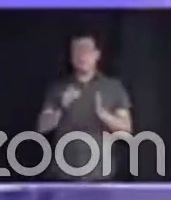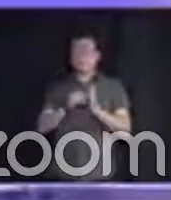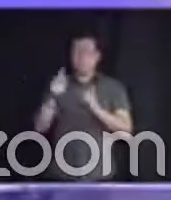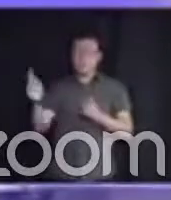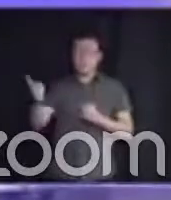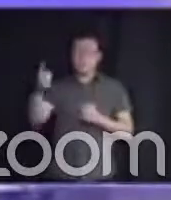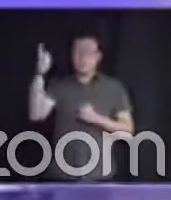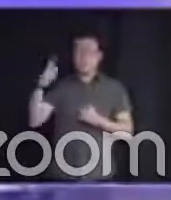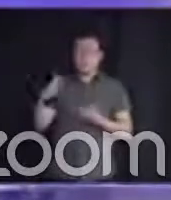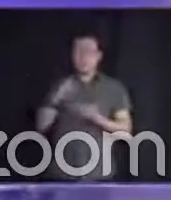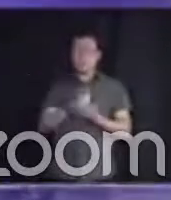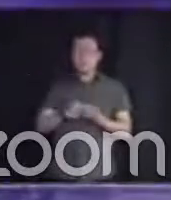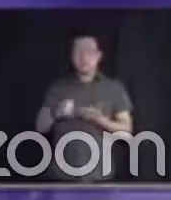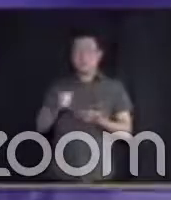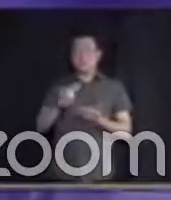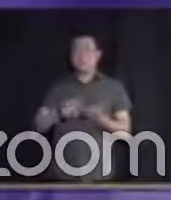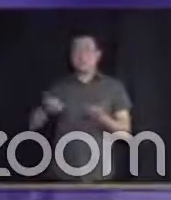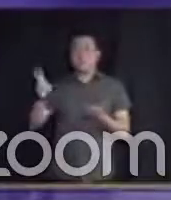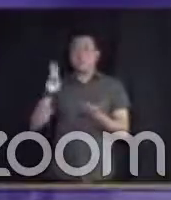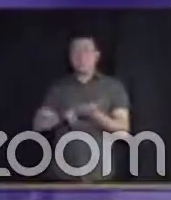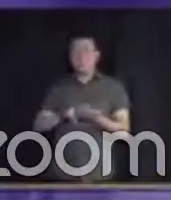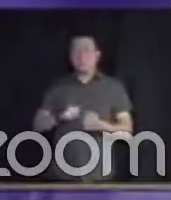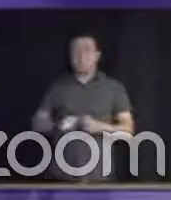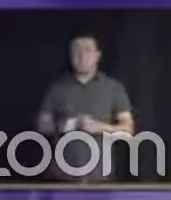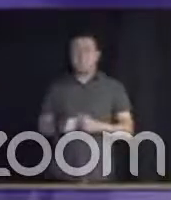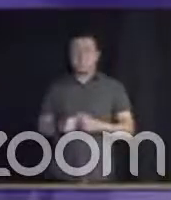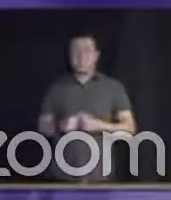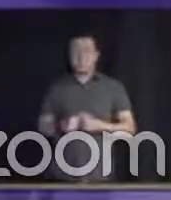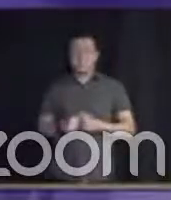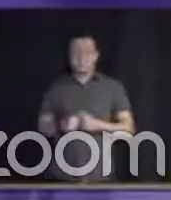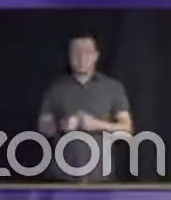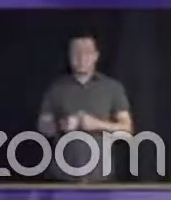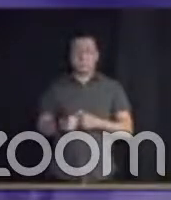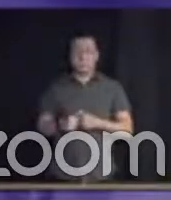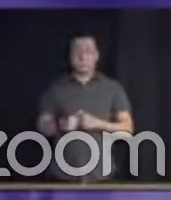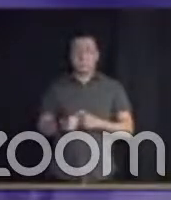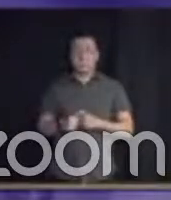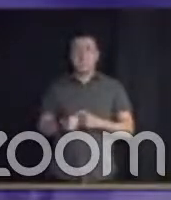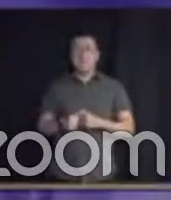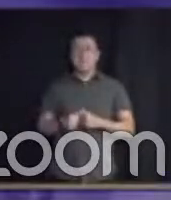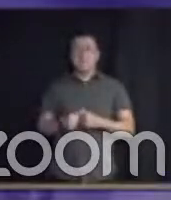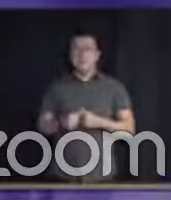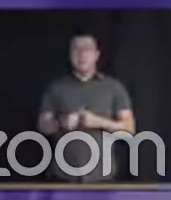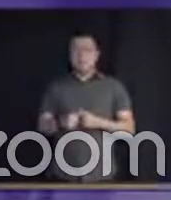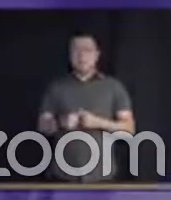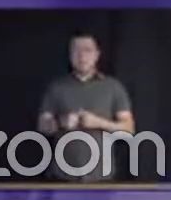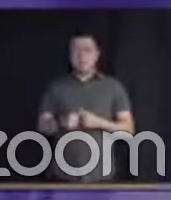ya traen $44,000 de ganancias. O sea, el doble.